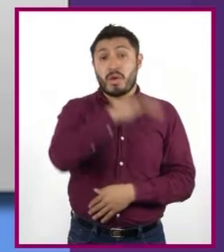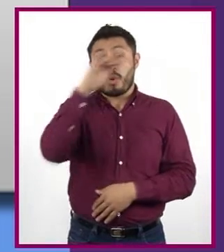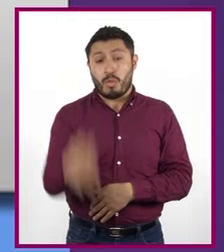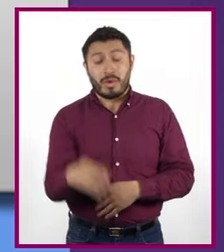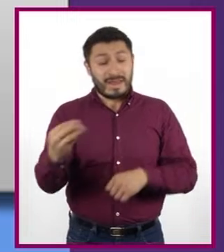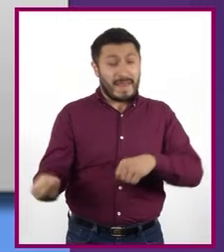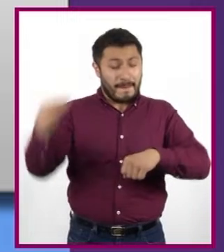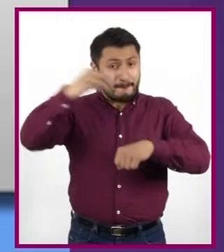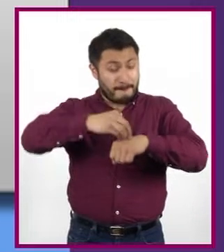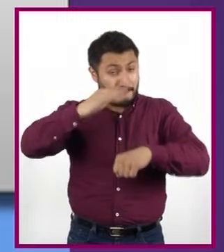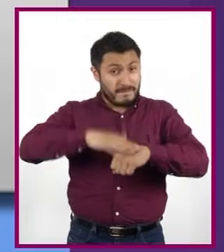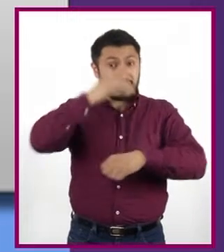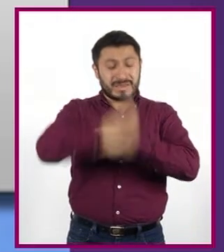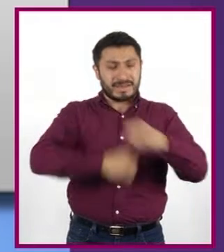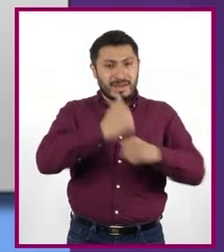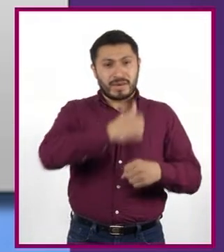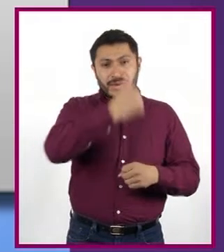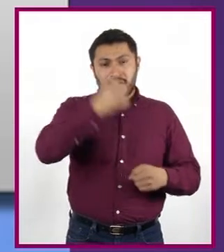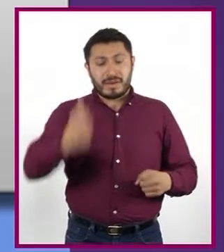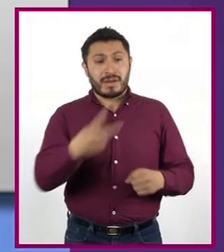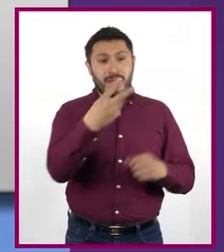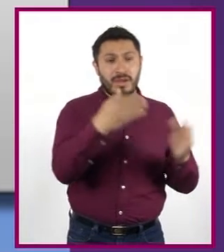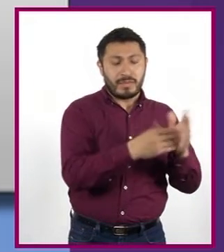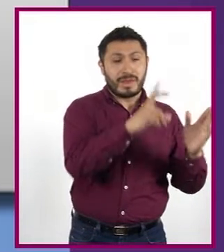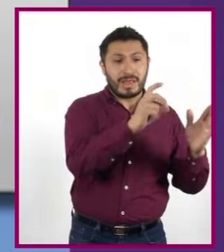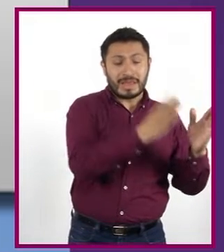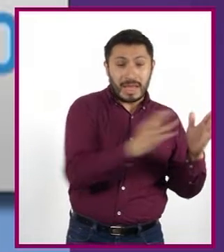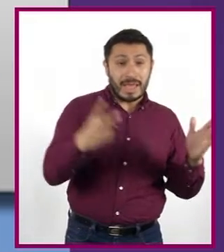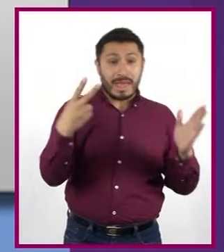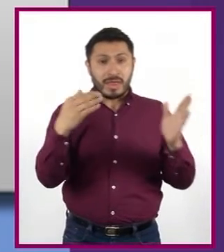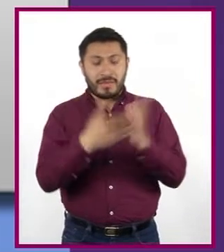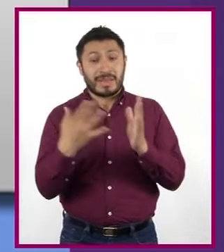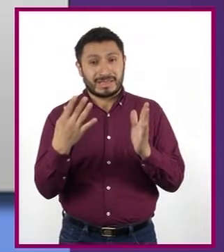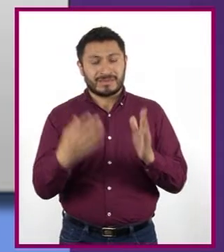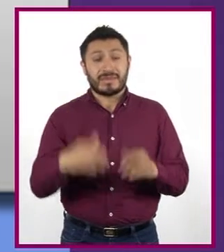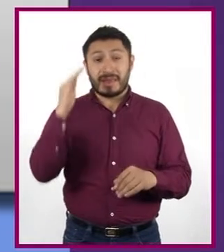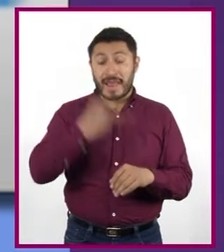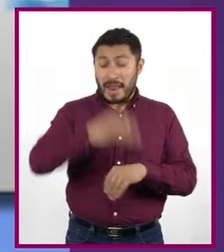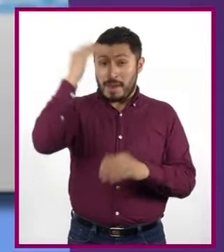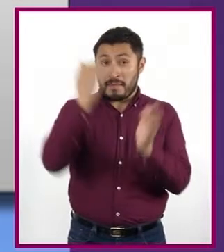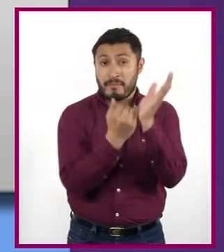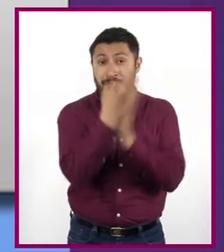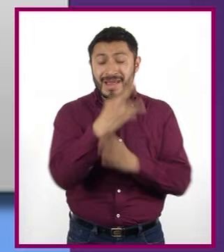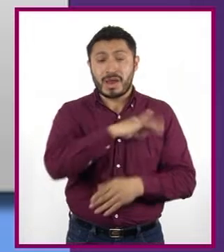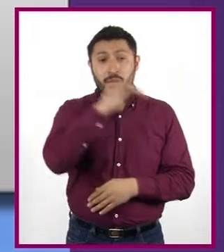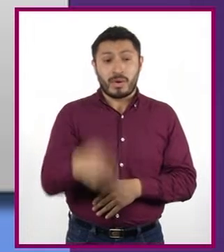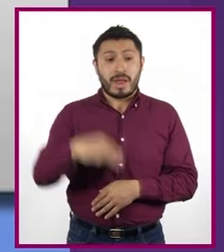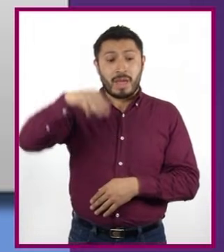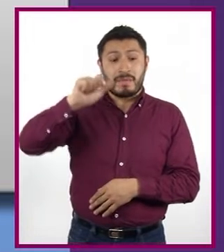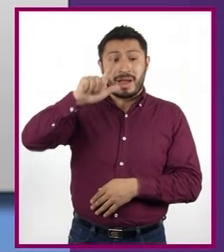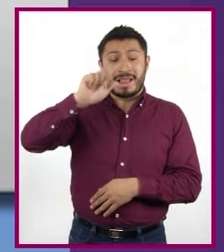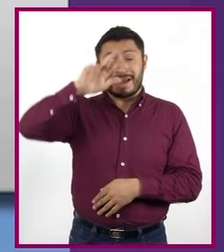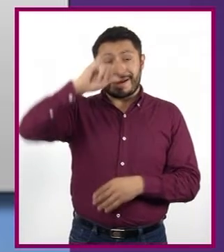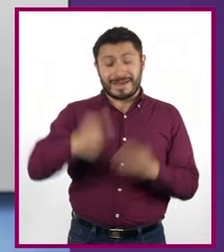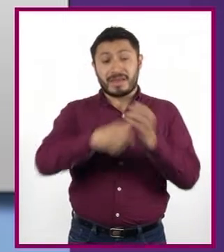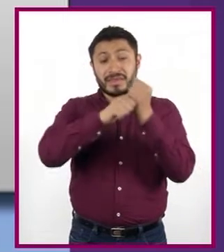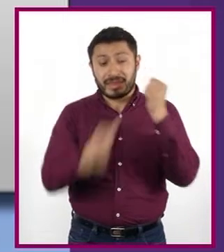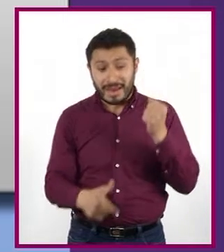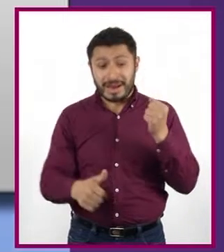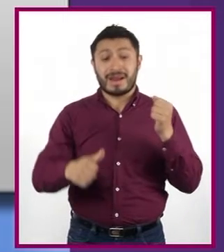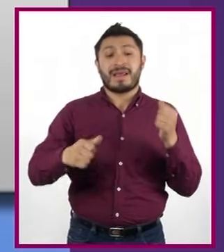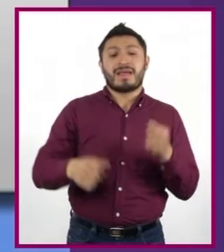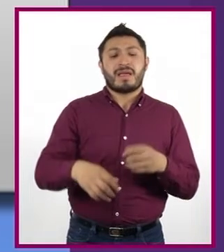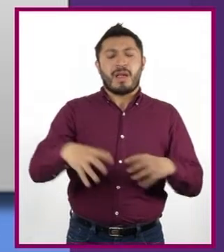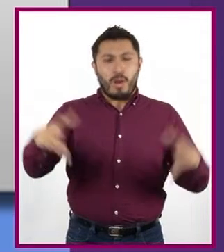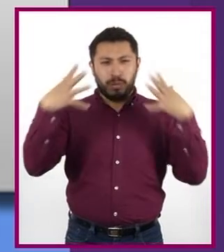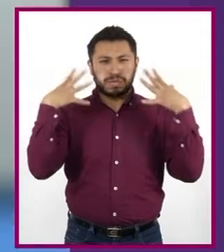adicionales por año entre 2030 y 2050. La mayoría morirá de malaria, diarrea, exposición al calor